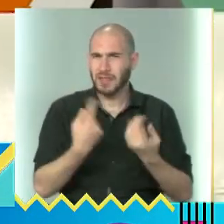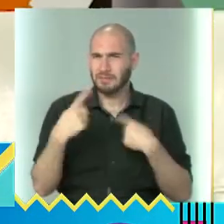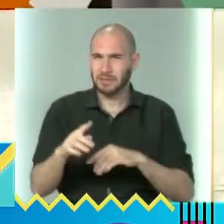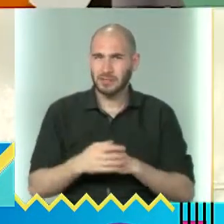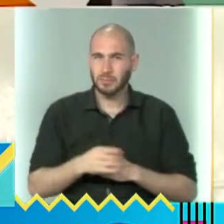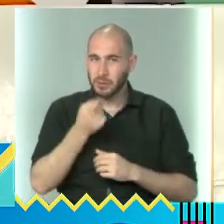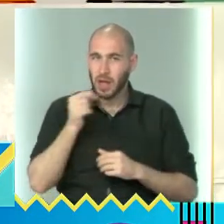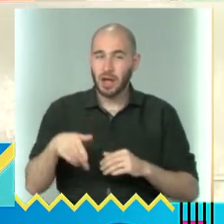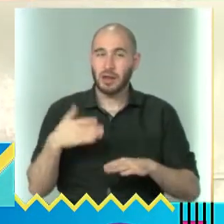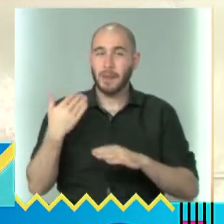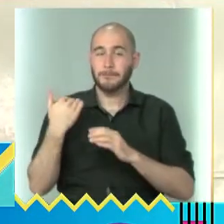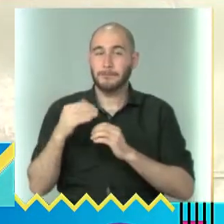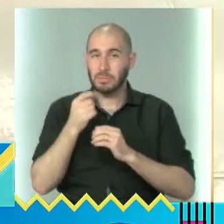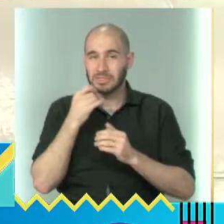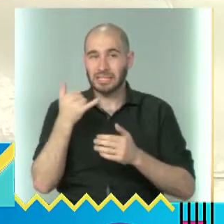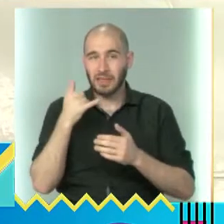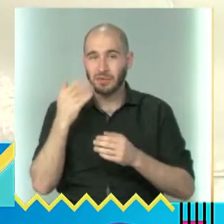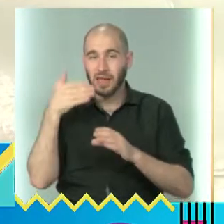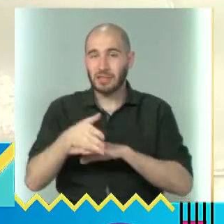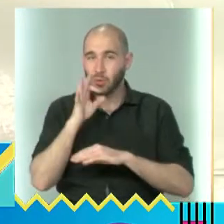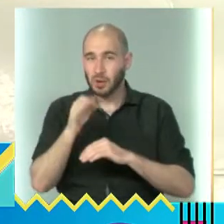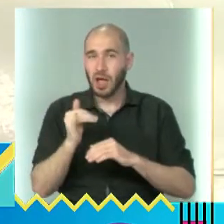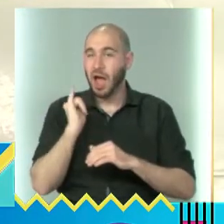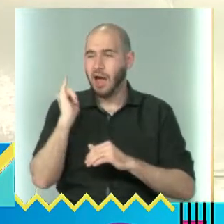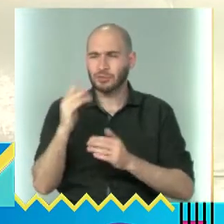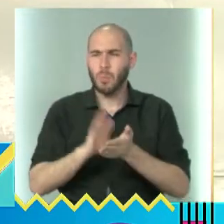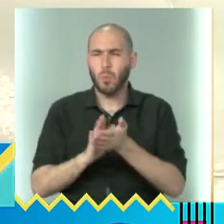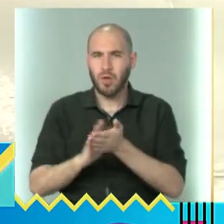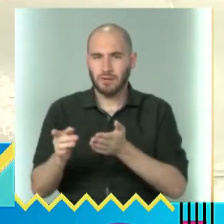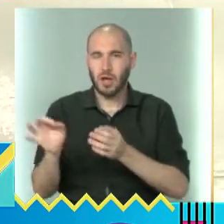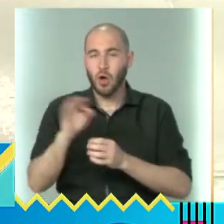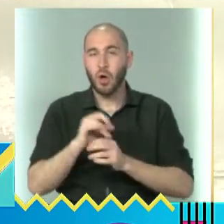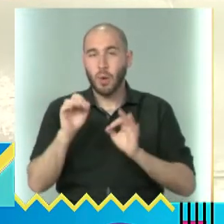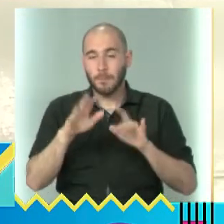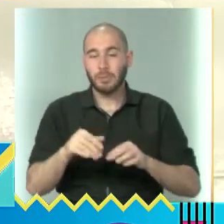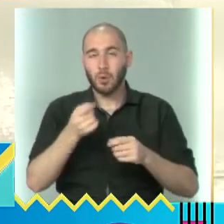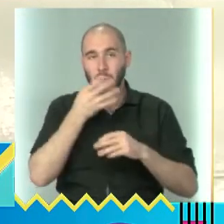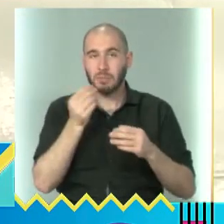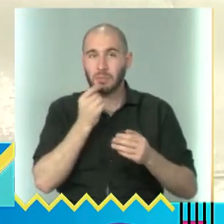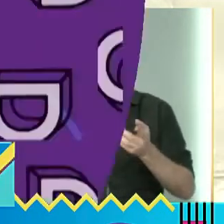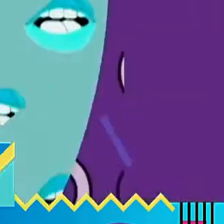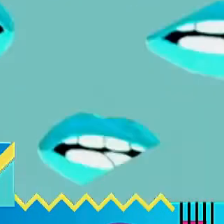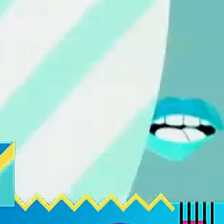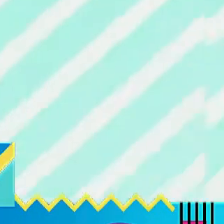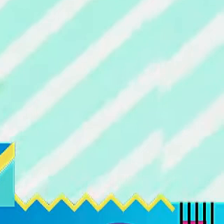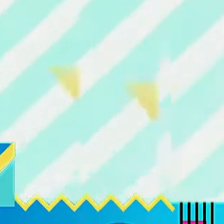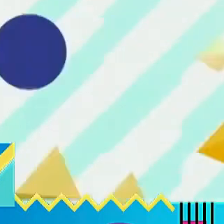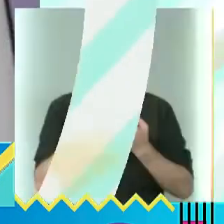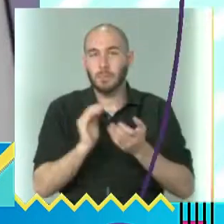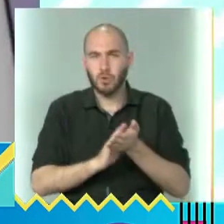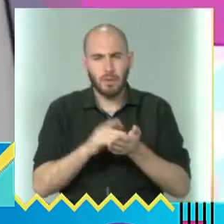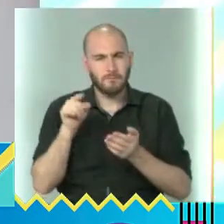vos ahora ingresás a tu mail desde un teléfono que no has ingresado nunca, te mandan una verificación o lo mismo en cualquier plataforma, necesitas verificar de alguna otra manera que sos